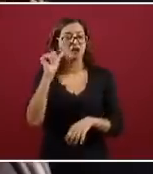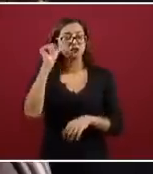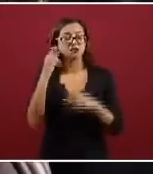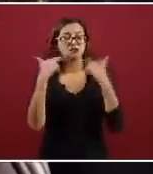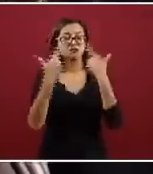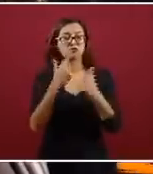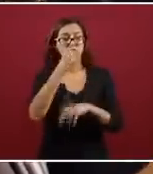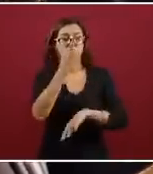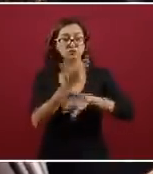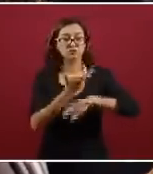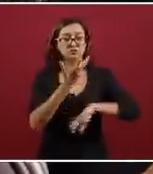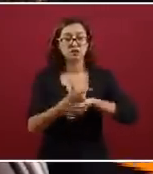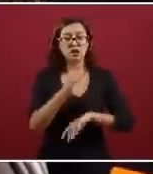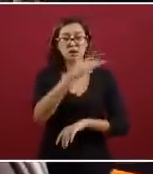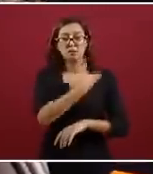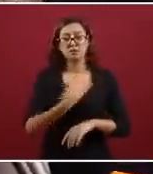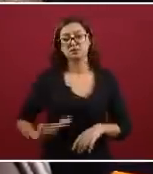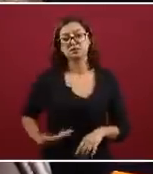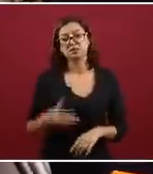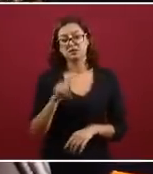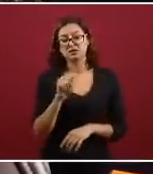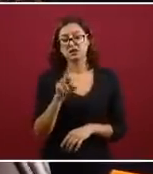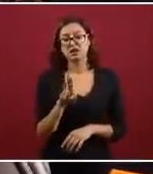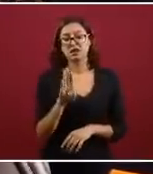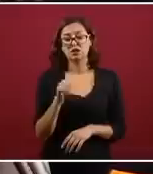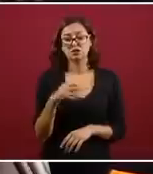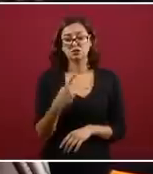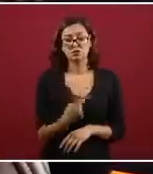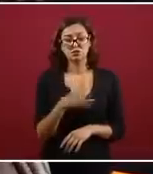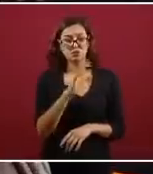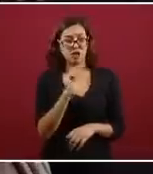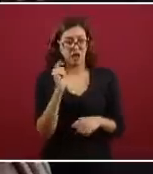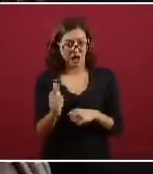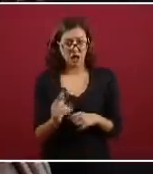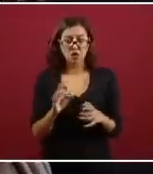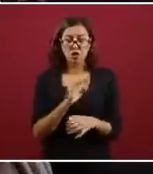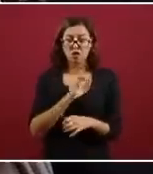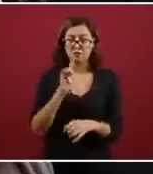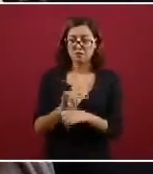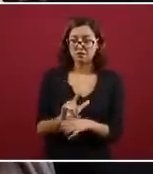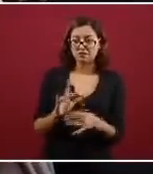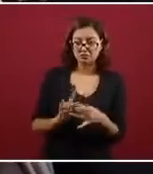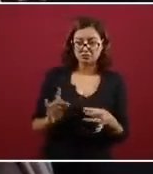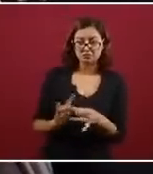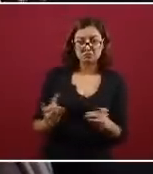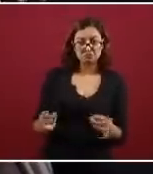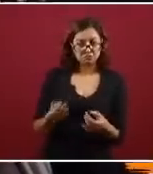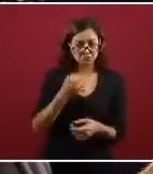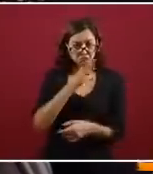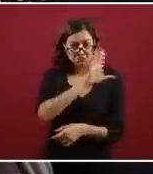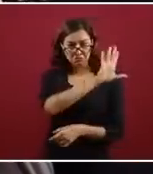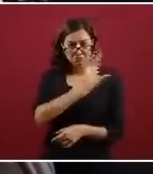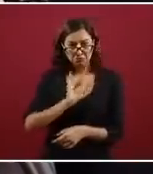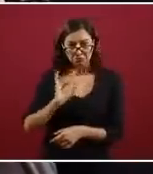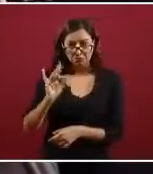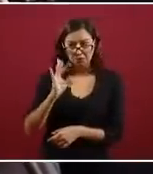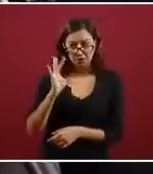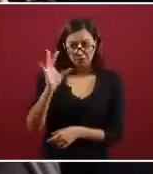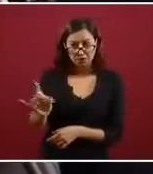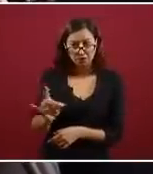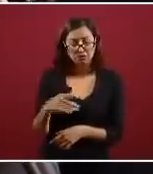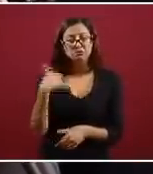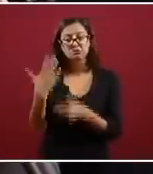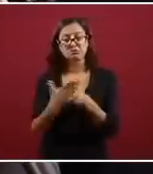presidente Donald Trump le envía un mensaje especial, dado que parece que tuvieron un pequeño encuentro, y cuáles serían los resultados que